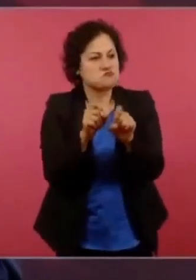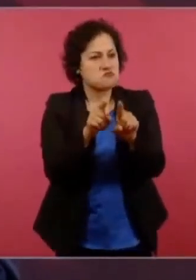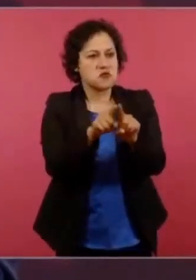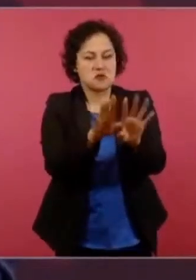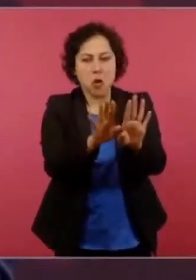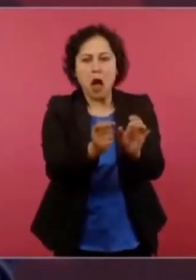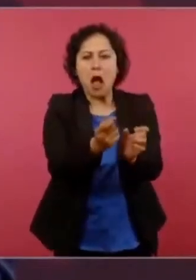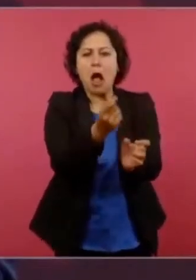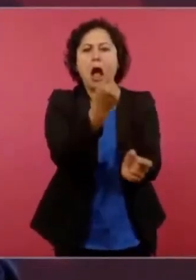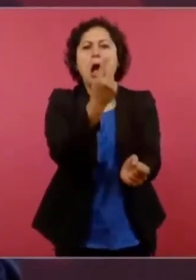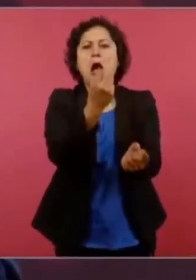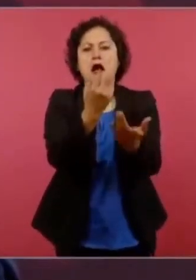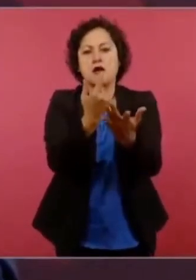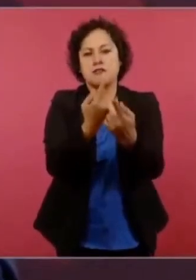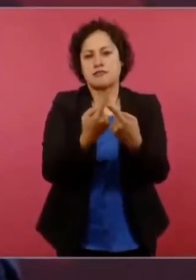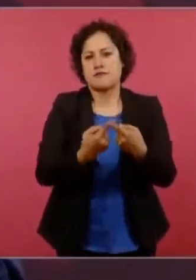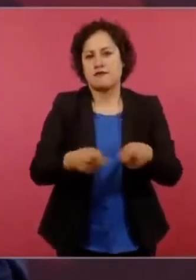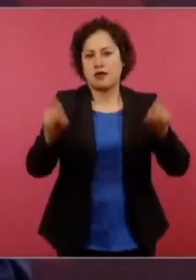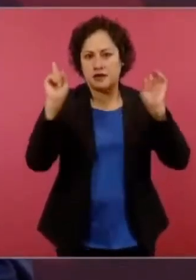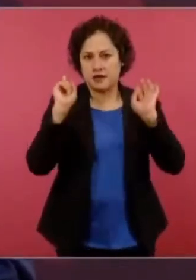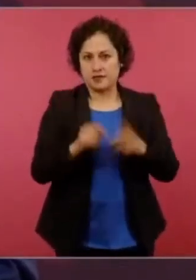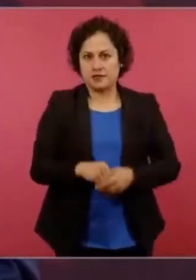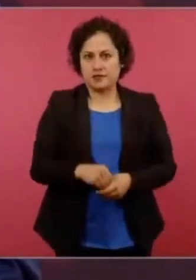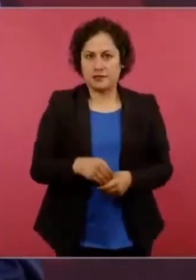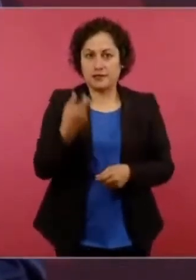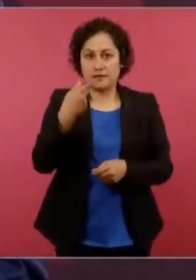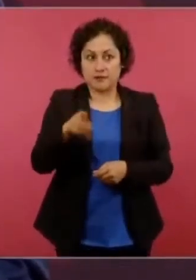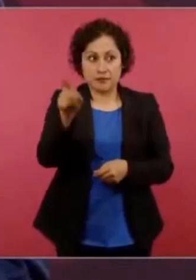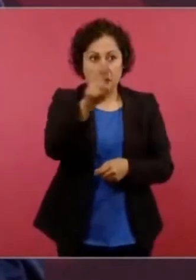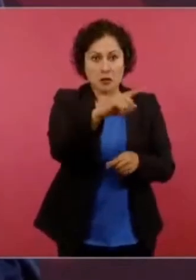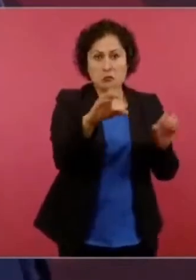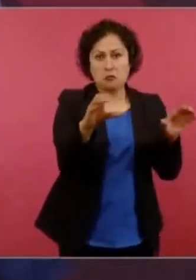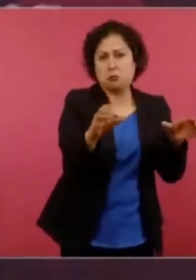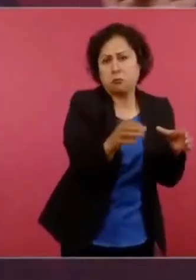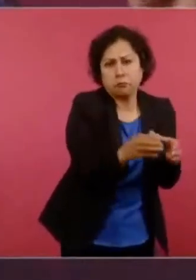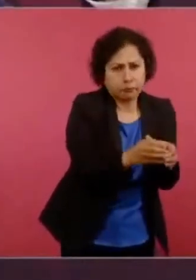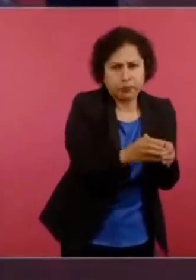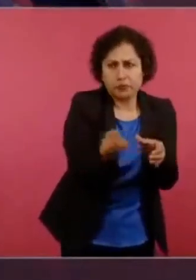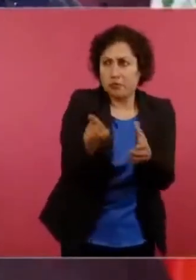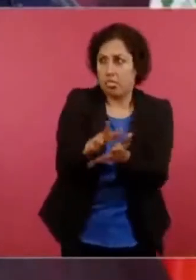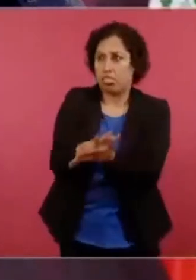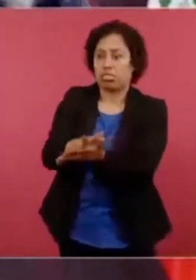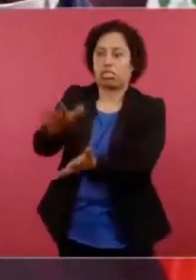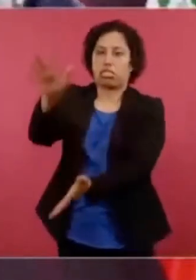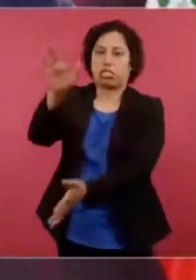pero no son mayoría, ni siquiera